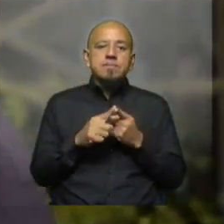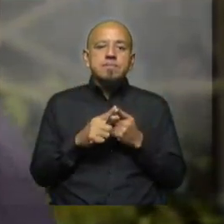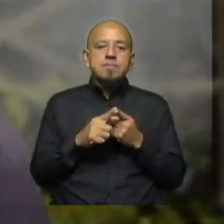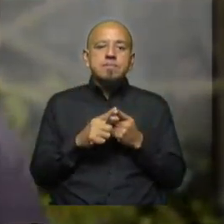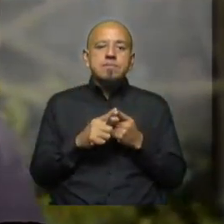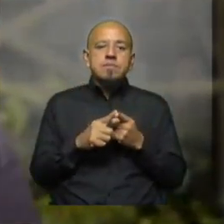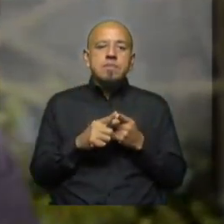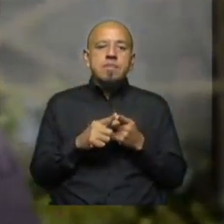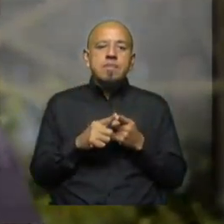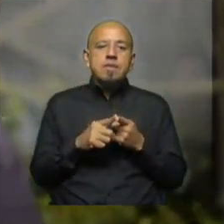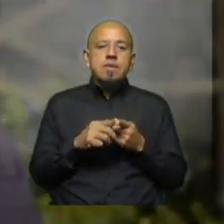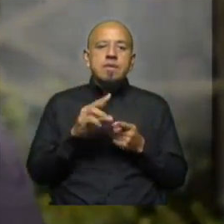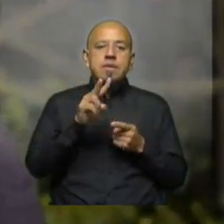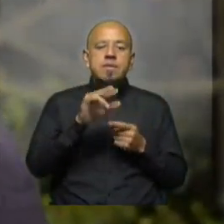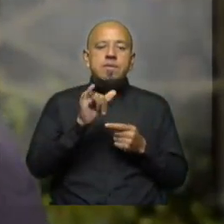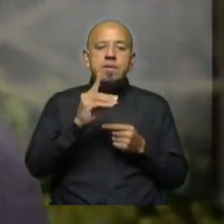Federico Vidiella,